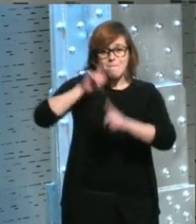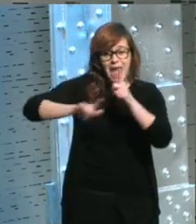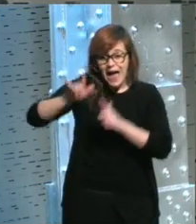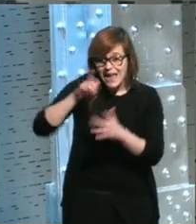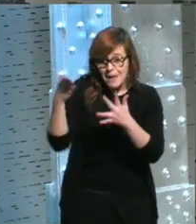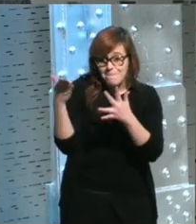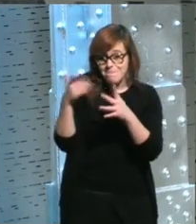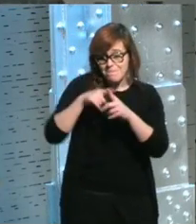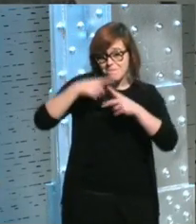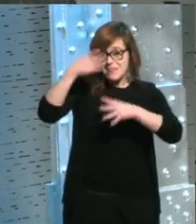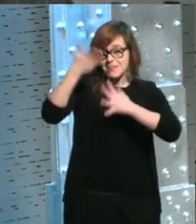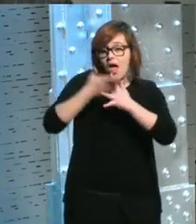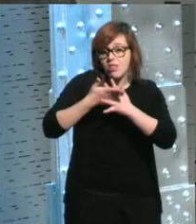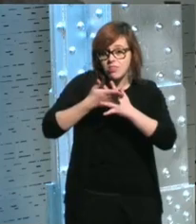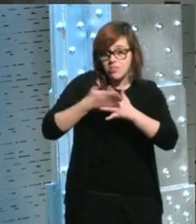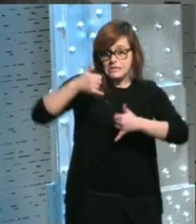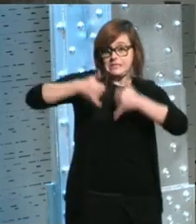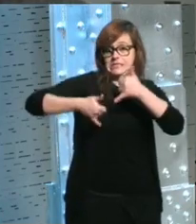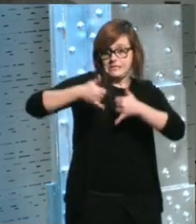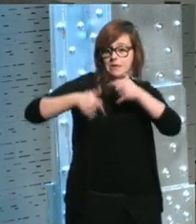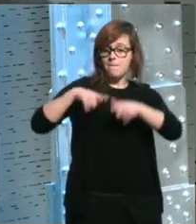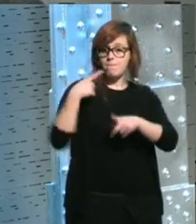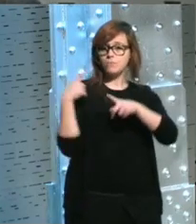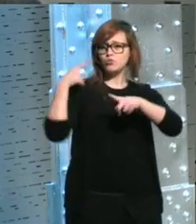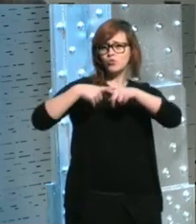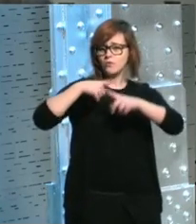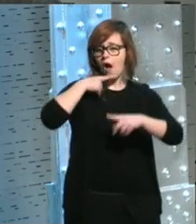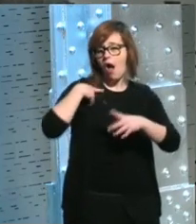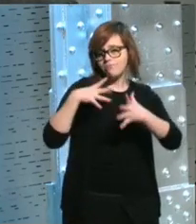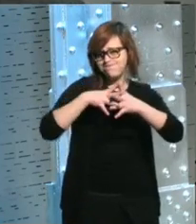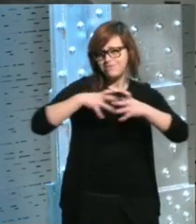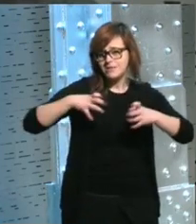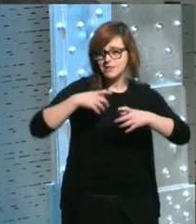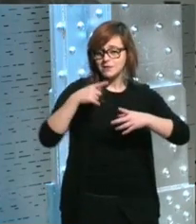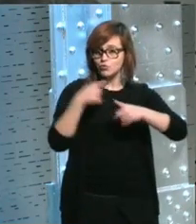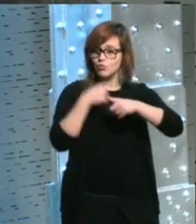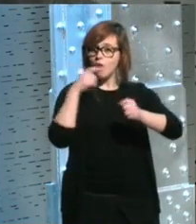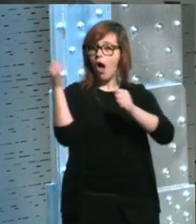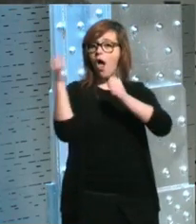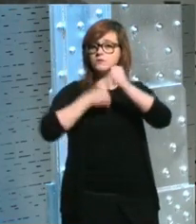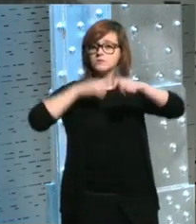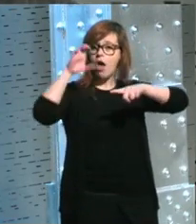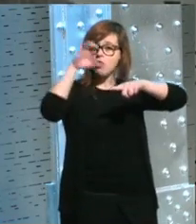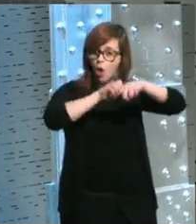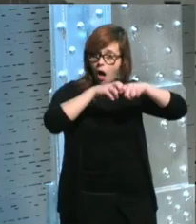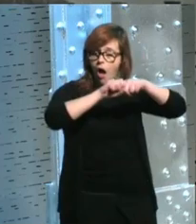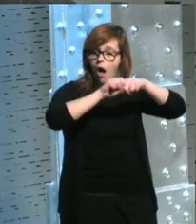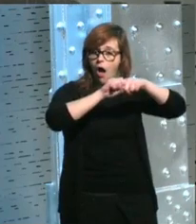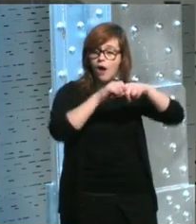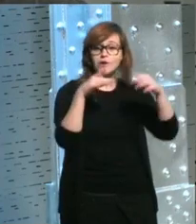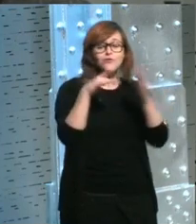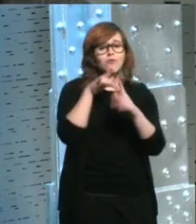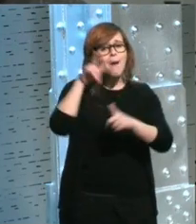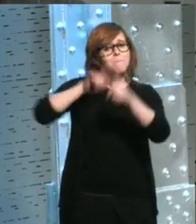viaje. Todo el viaje. Tuvo una lesión importante, tuvo que escayolarse y se hizo el viaje con un